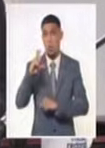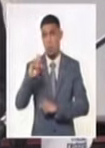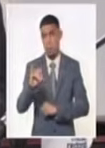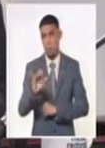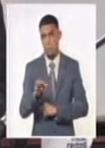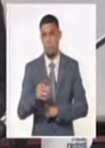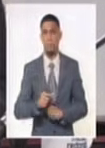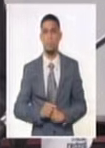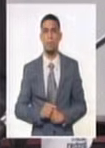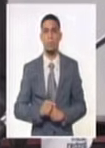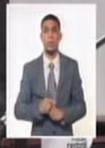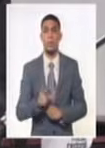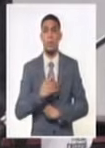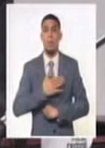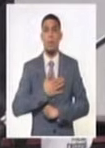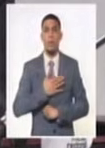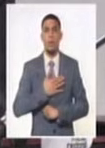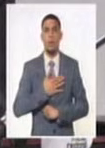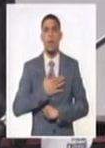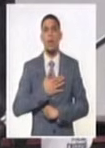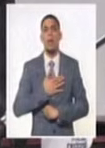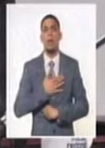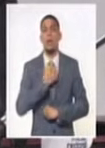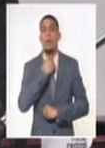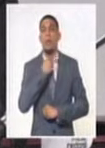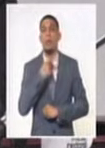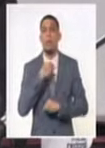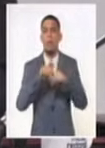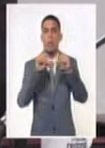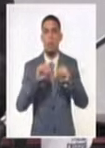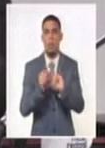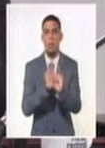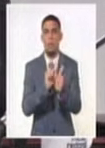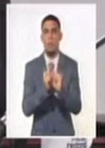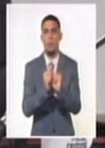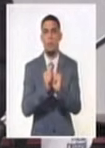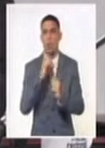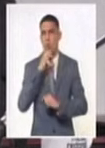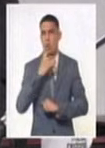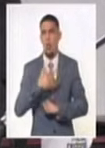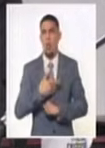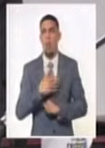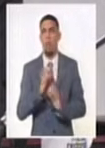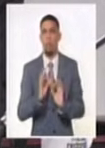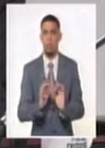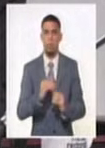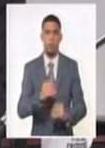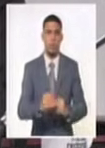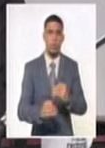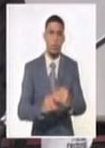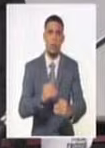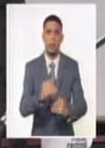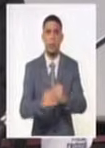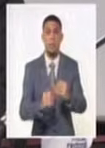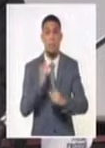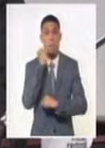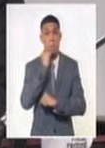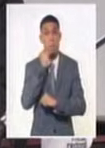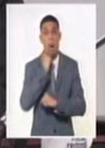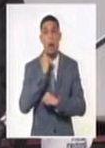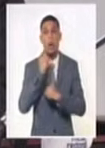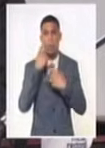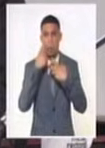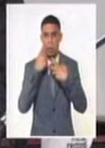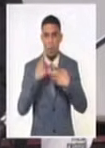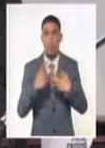como la del sistema de enseñanza deportiva en el país, pero el grueso por supuesto, de las decisiones y de las acciones